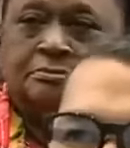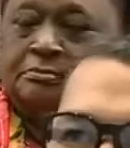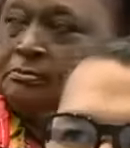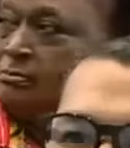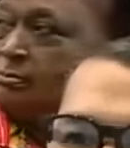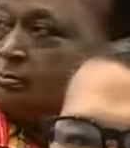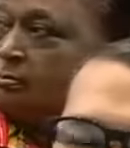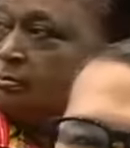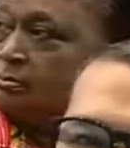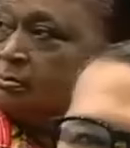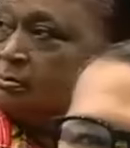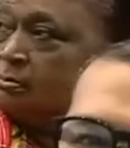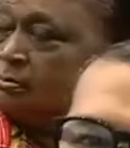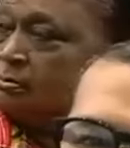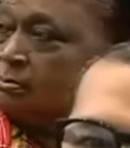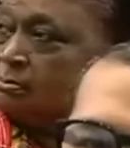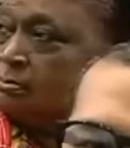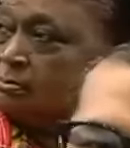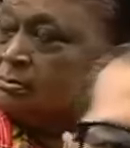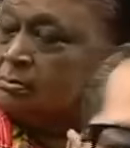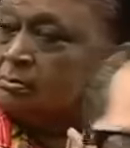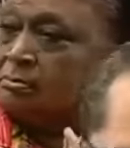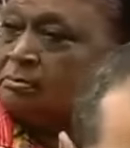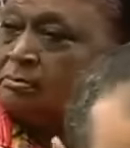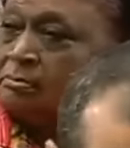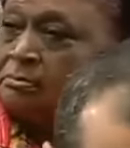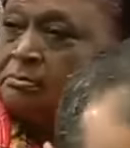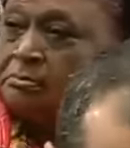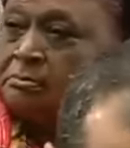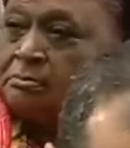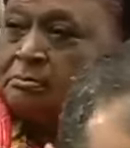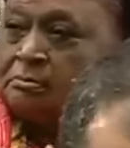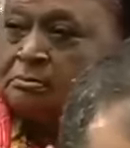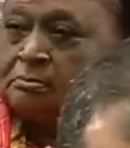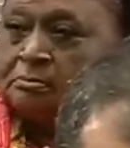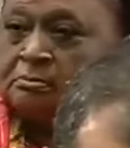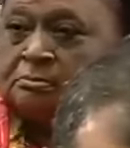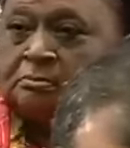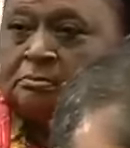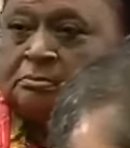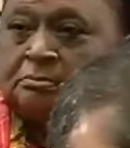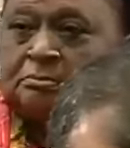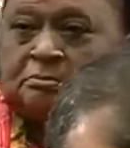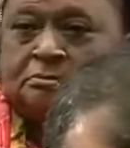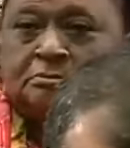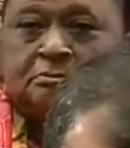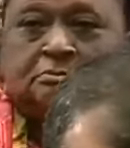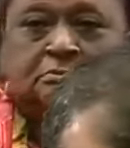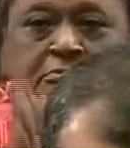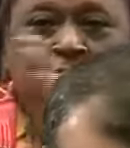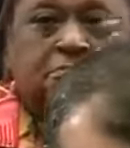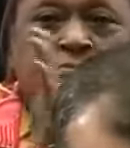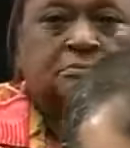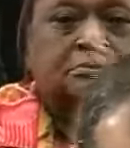de ustedes, la creación de una comisión indígena. Porque resulta que